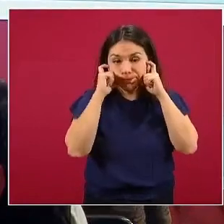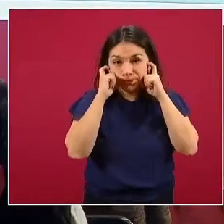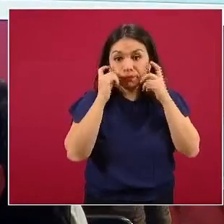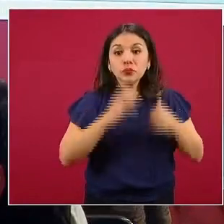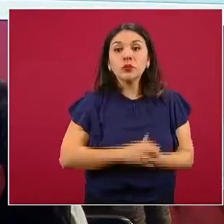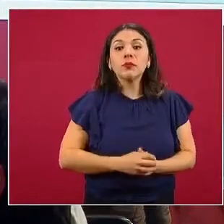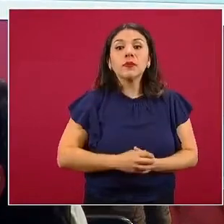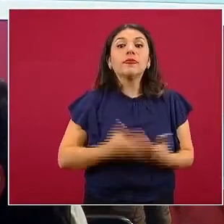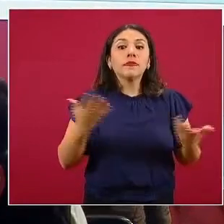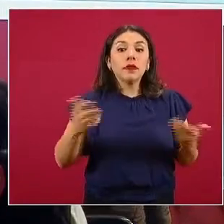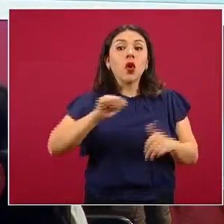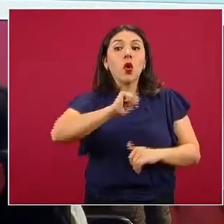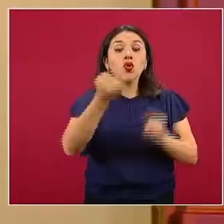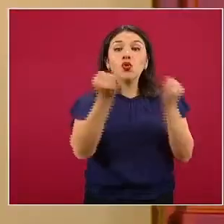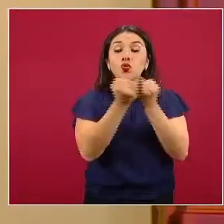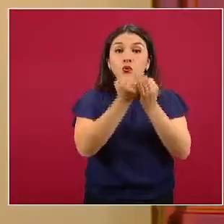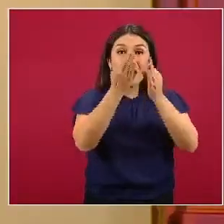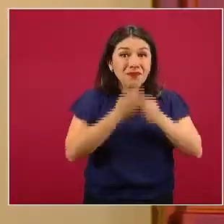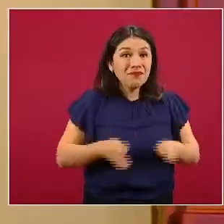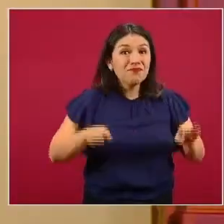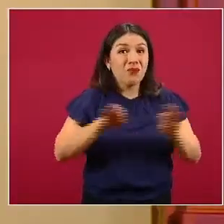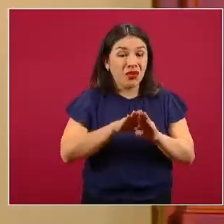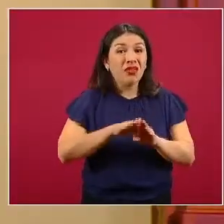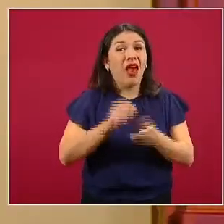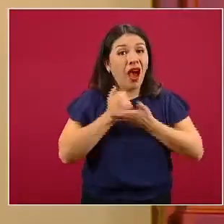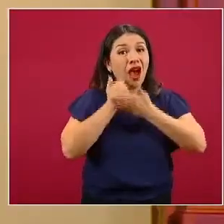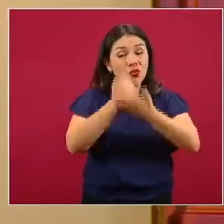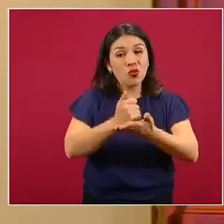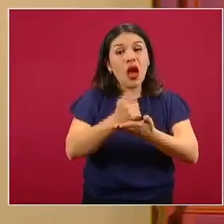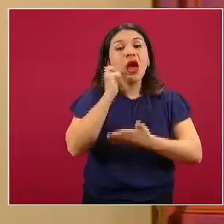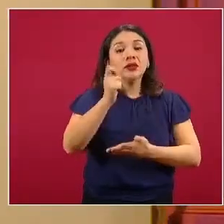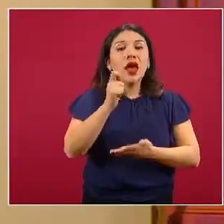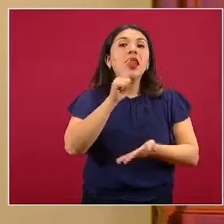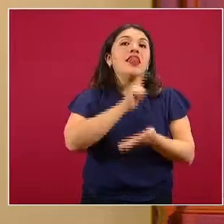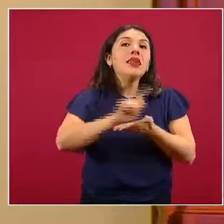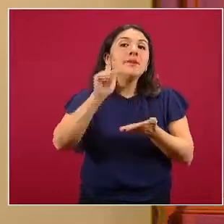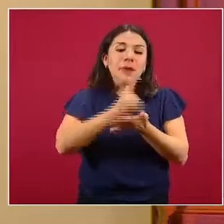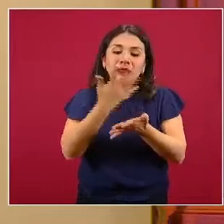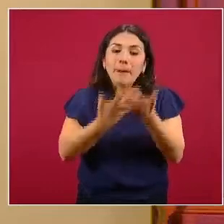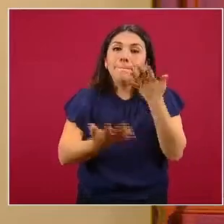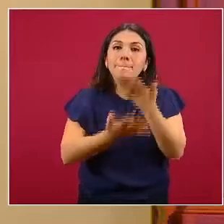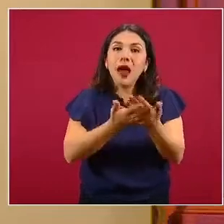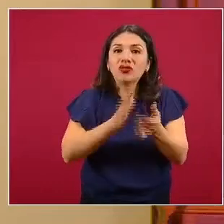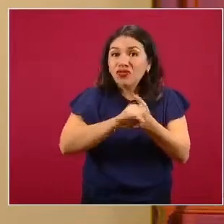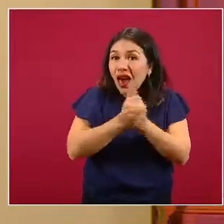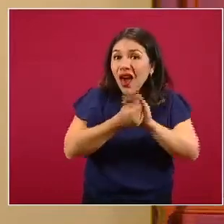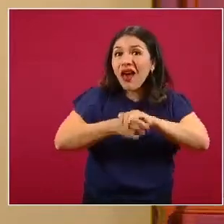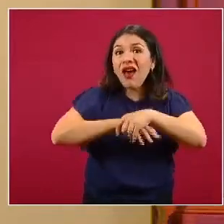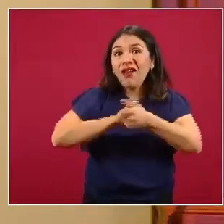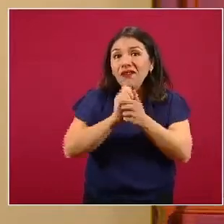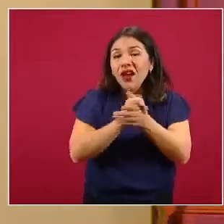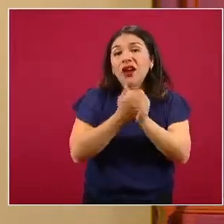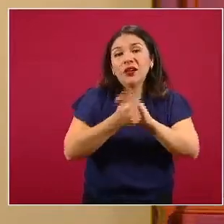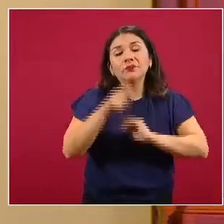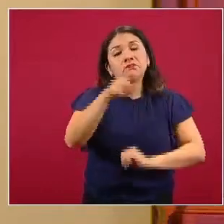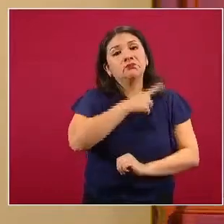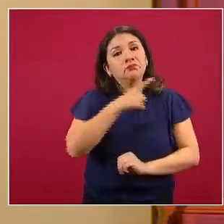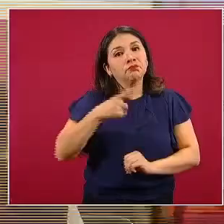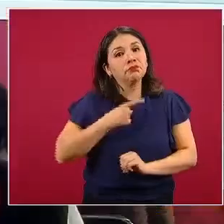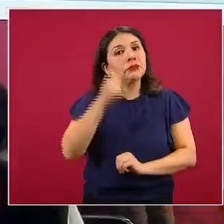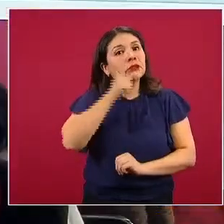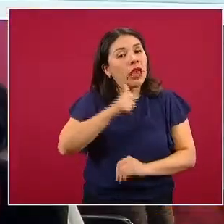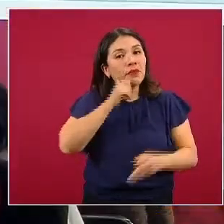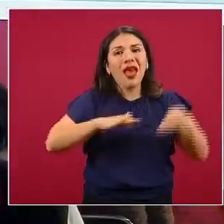Y lógicamente otra medida muy importante que contribuye es la higiene de manos. La higiene de manos que tenemos que hacerla de